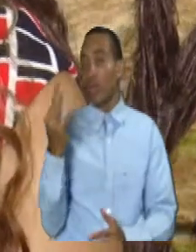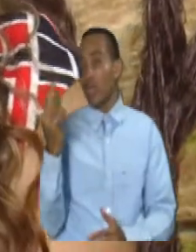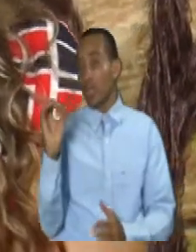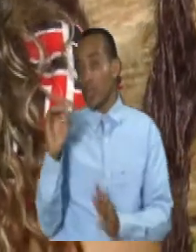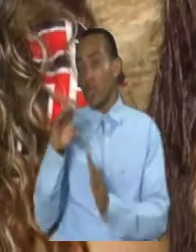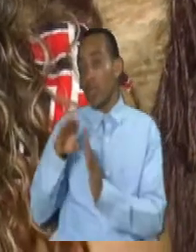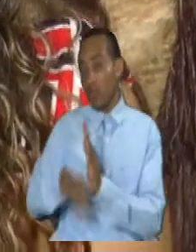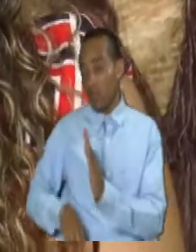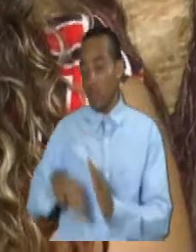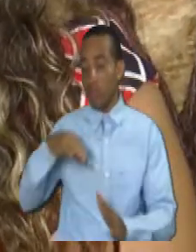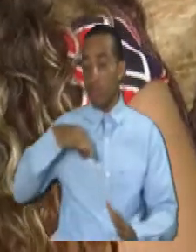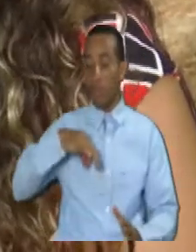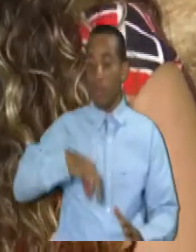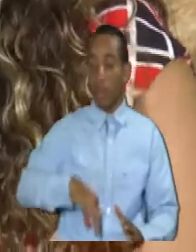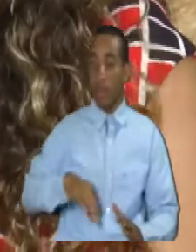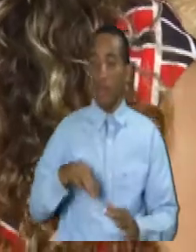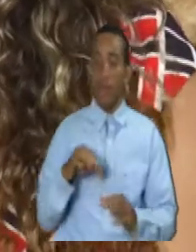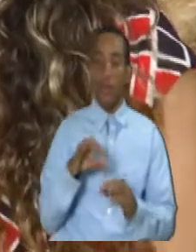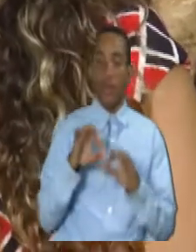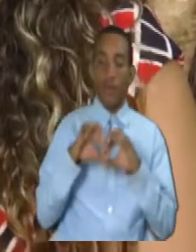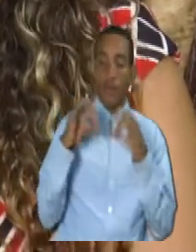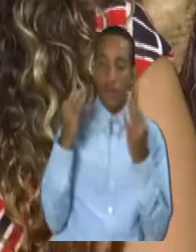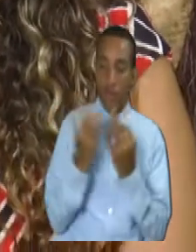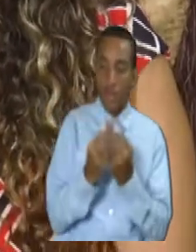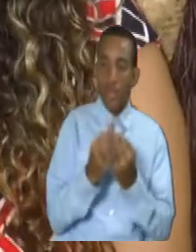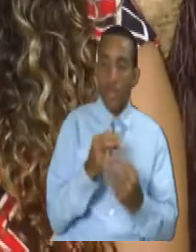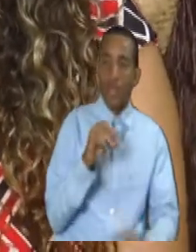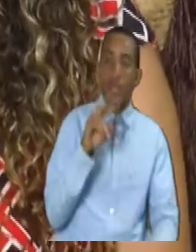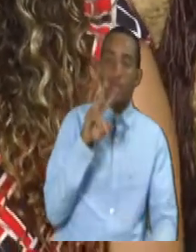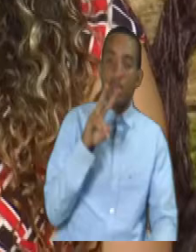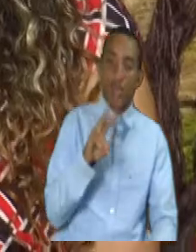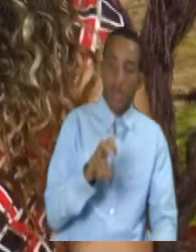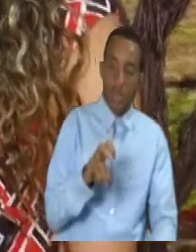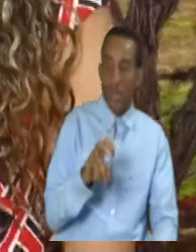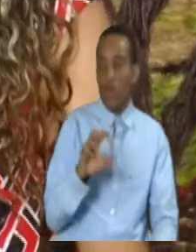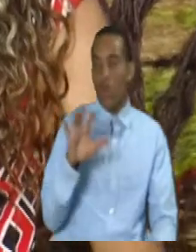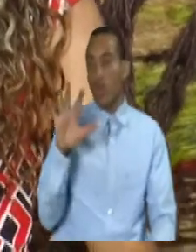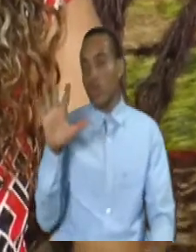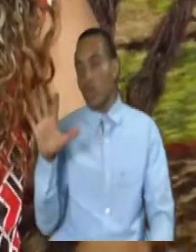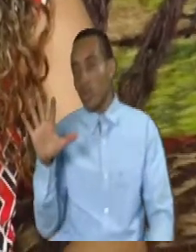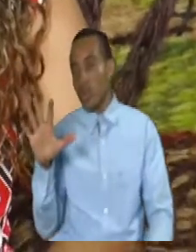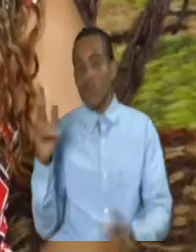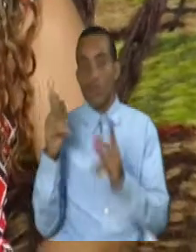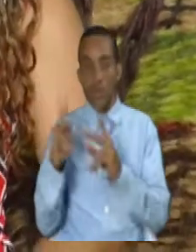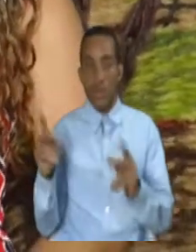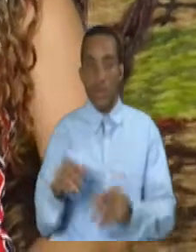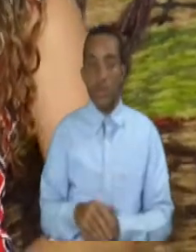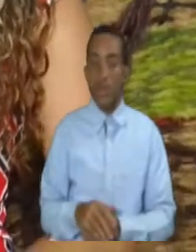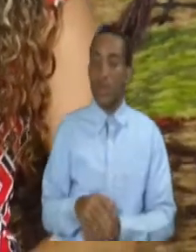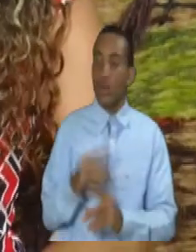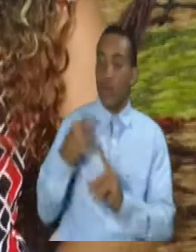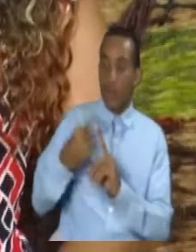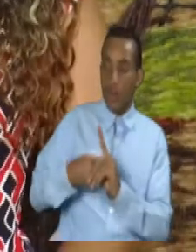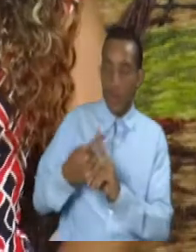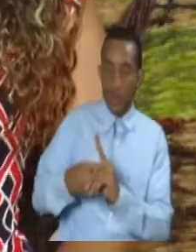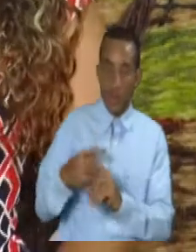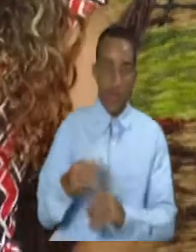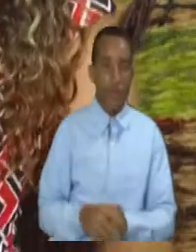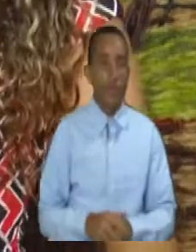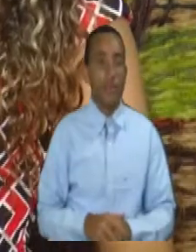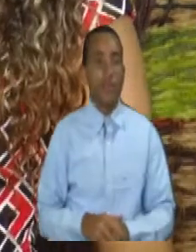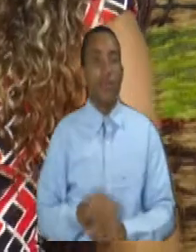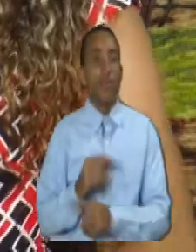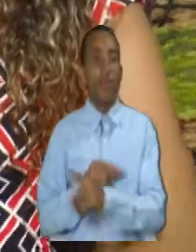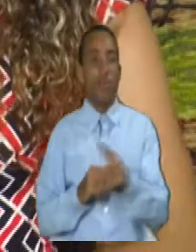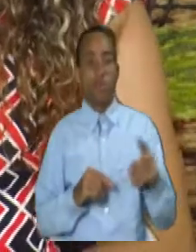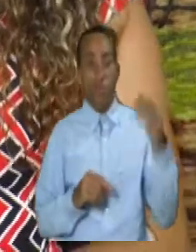ahorran por una familia de 7, 5 personas, pues están ahorrando una buena cantidad de dinero haciendo el ahorro programado. Bueno, entonces ya saben, si